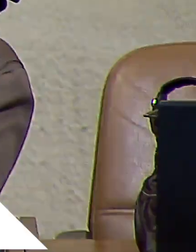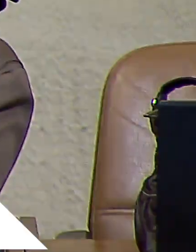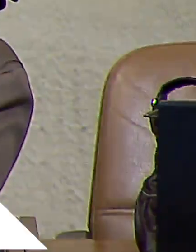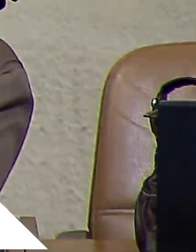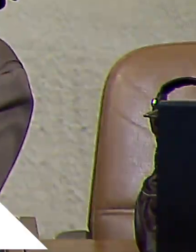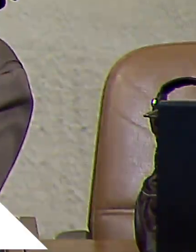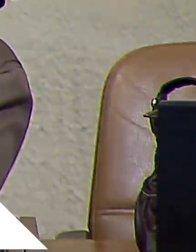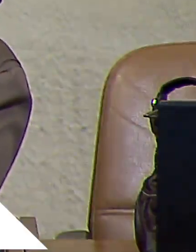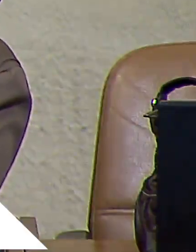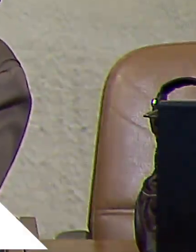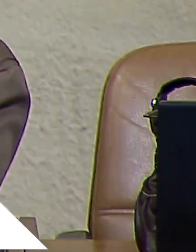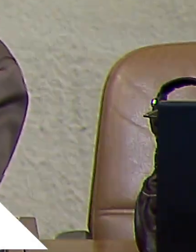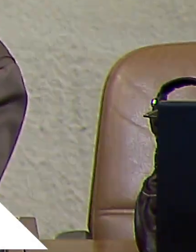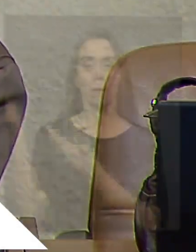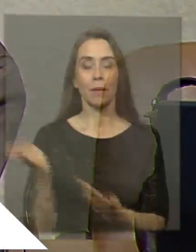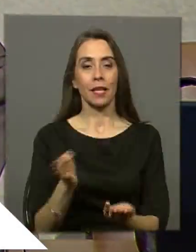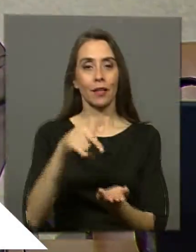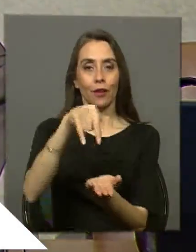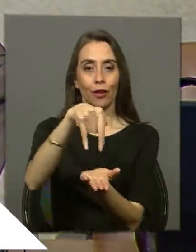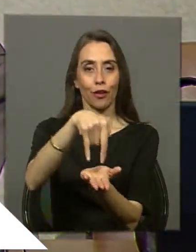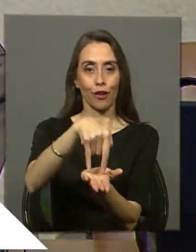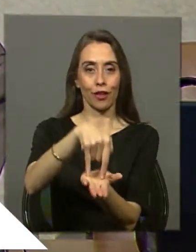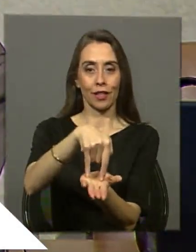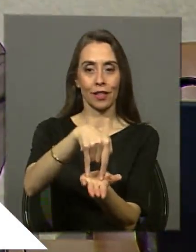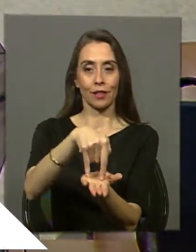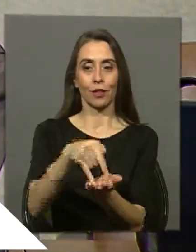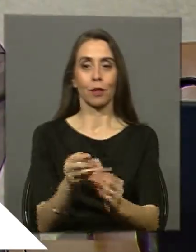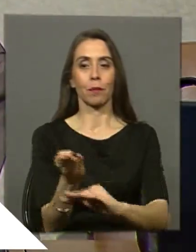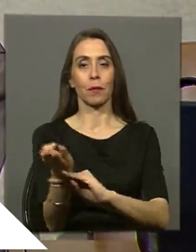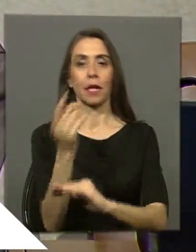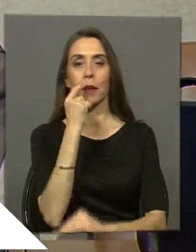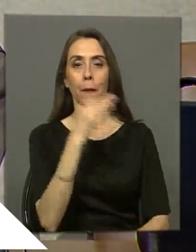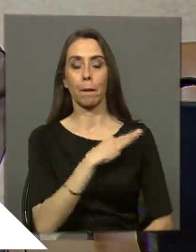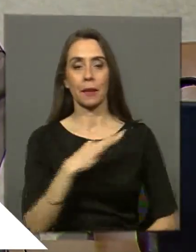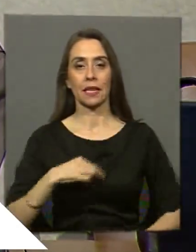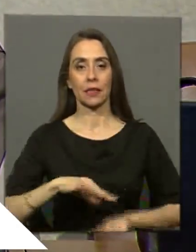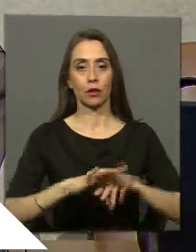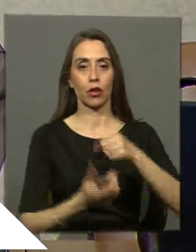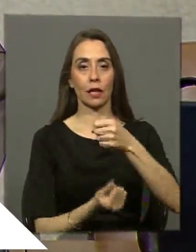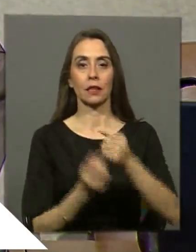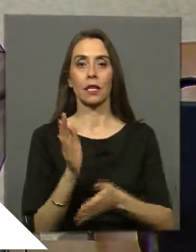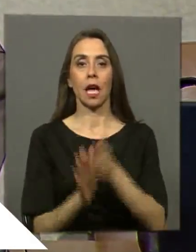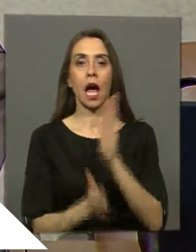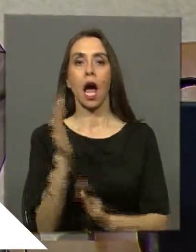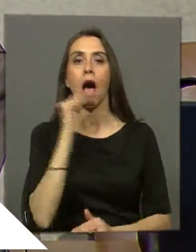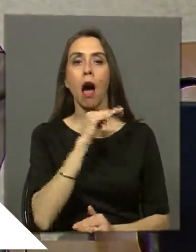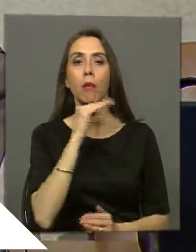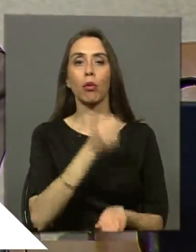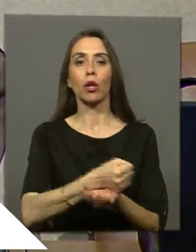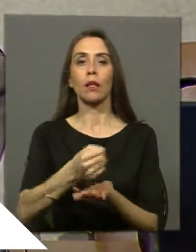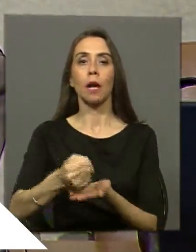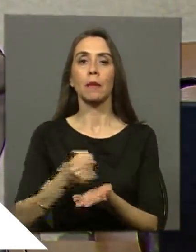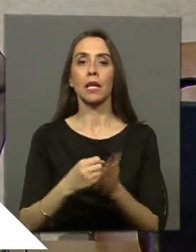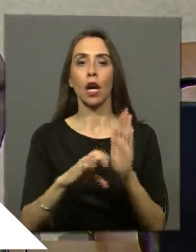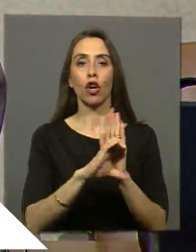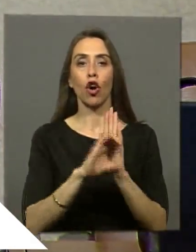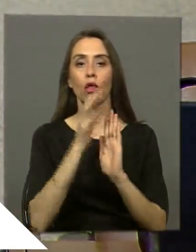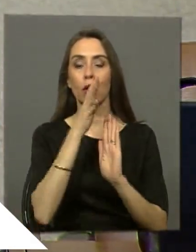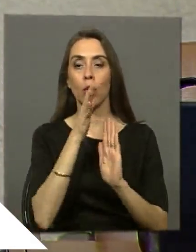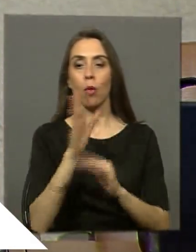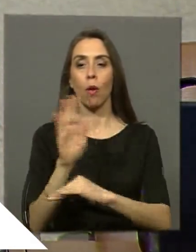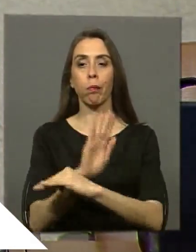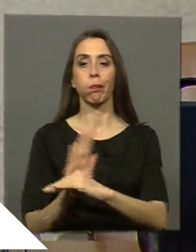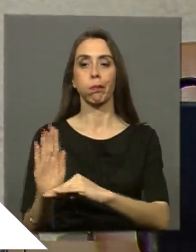agua bienvenidos al congreso y tenemos que solicitar al ministro de Hacienda que acelere el código de agua que lo tenemos todavía